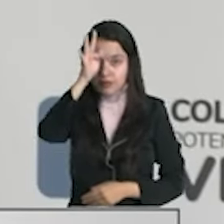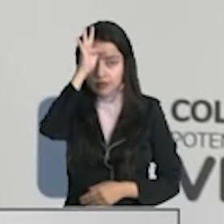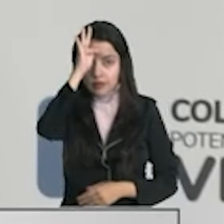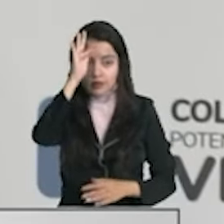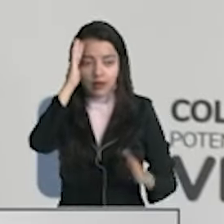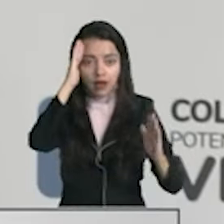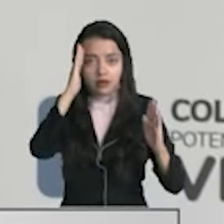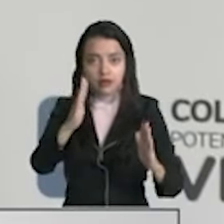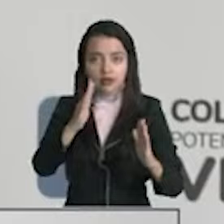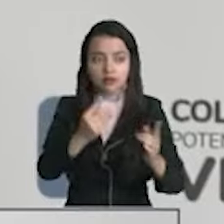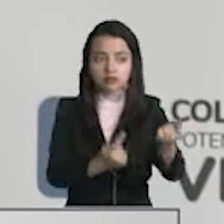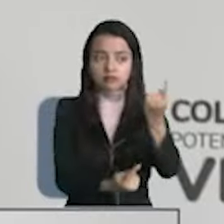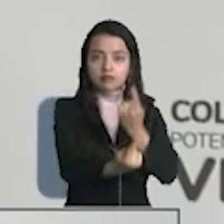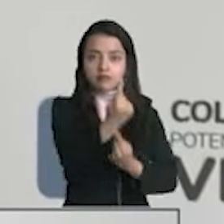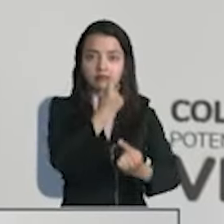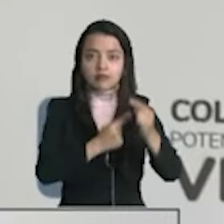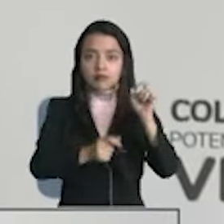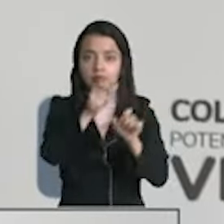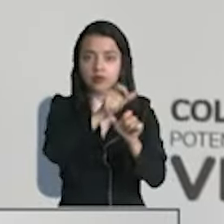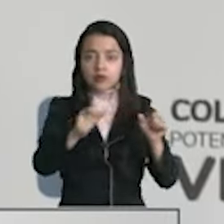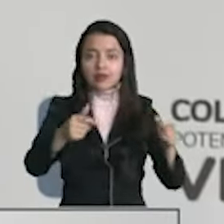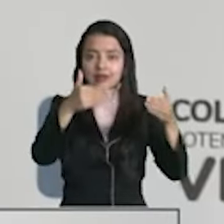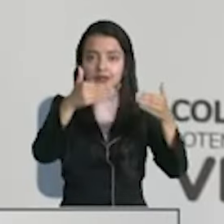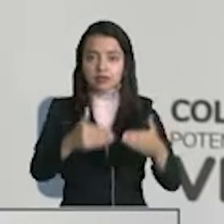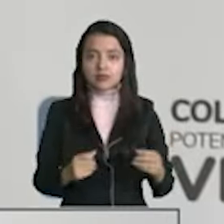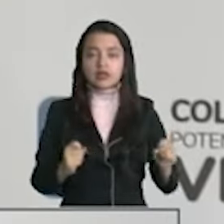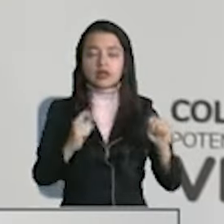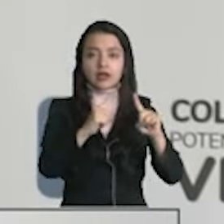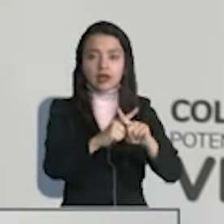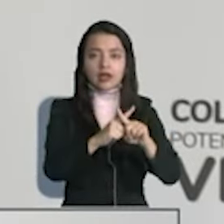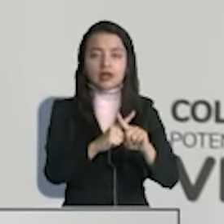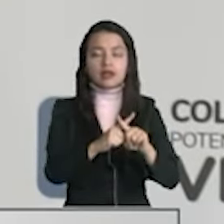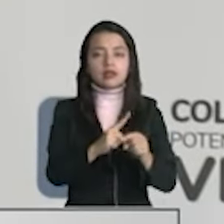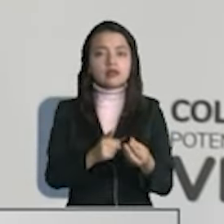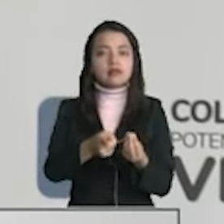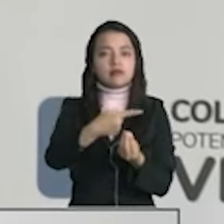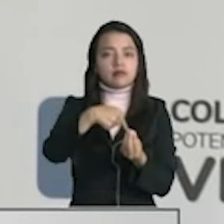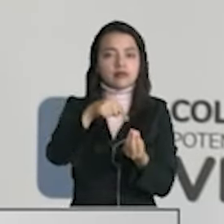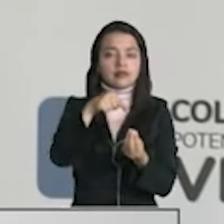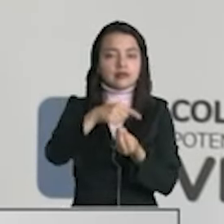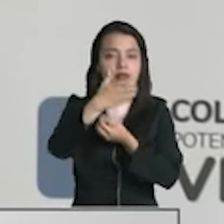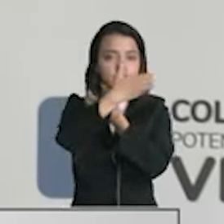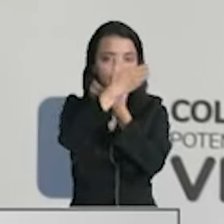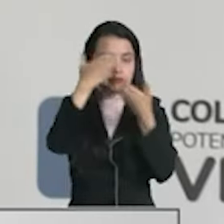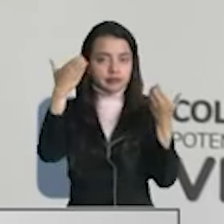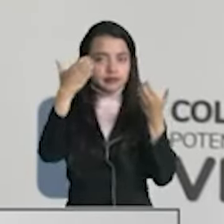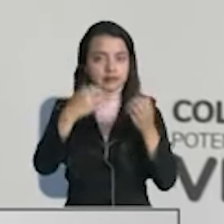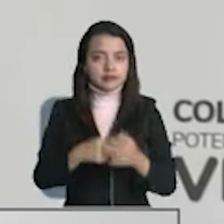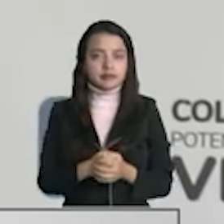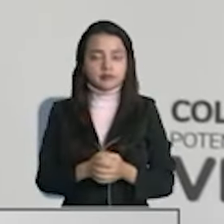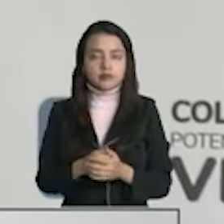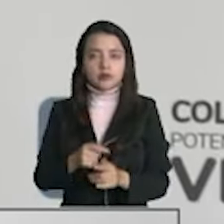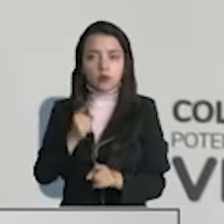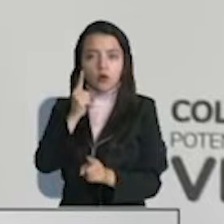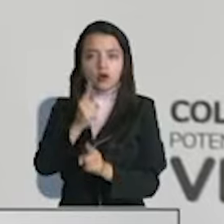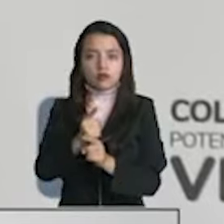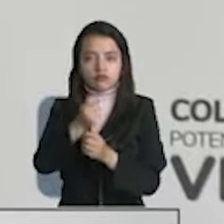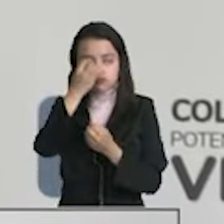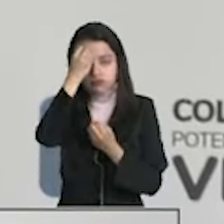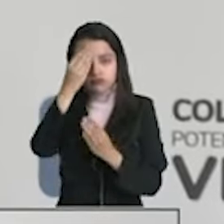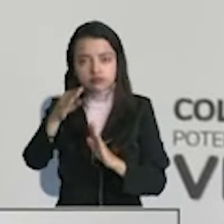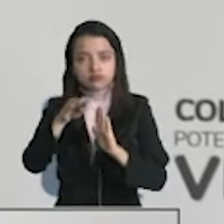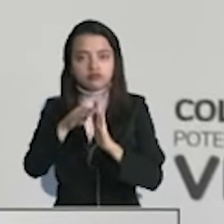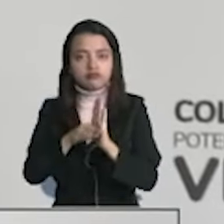a discapacitados, exintegrantes, precisamente para la rehabilitación y el